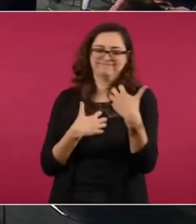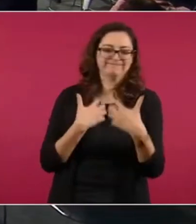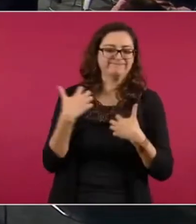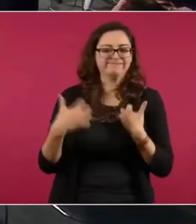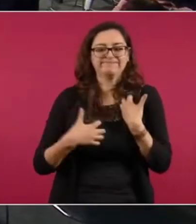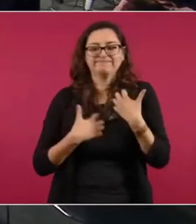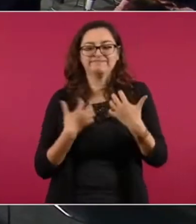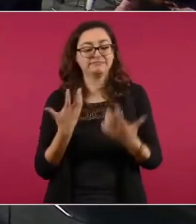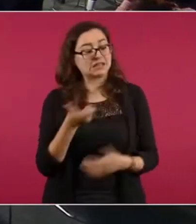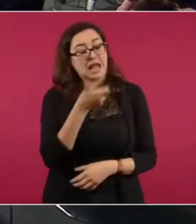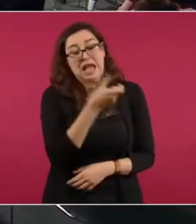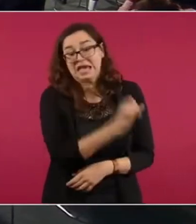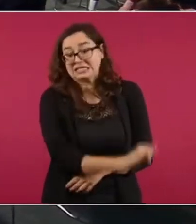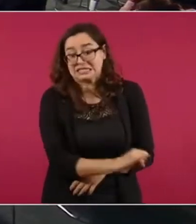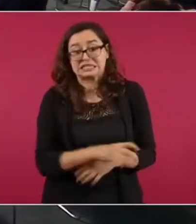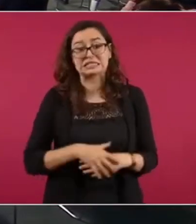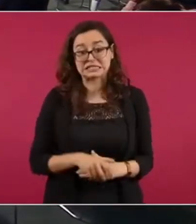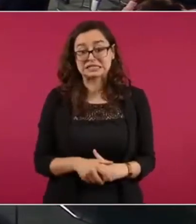más coraje,